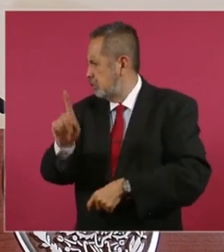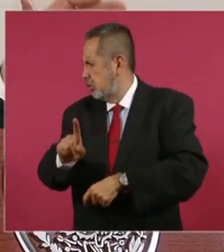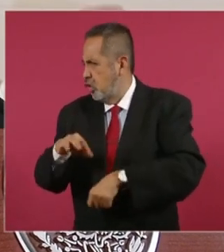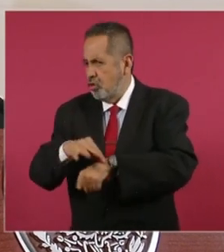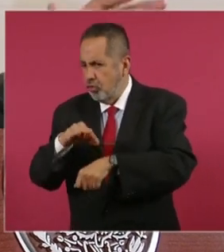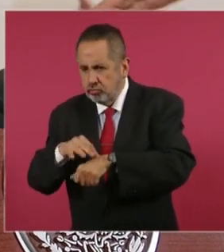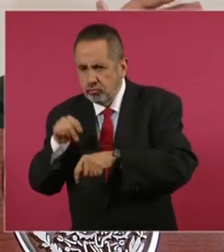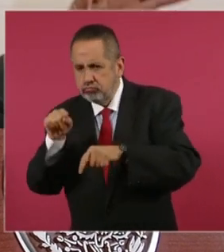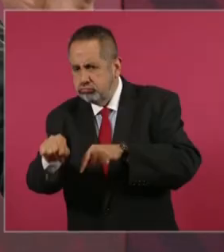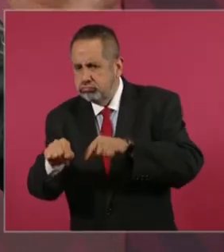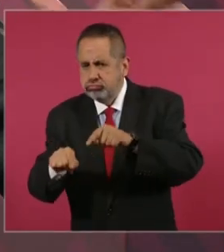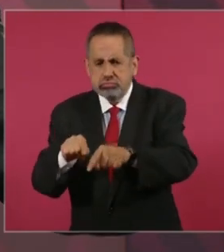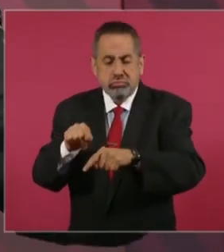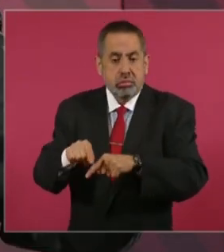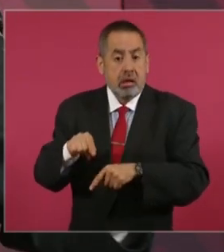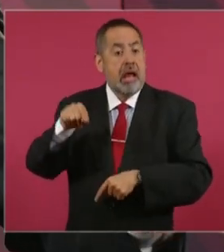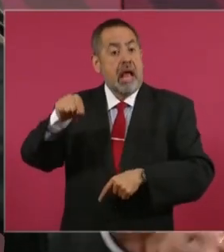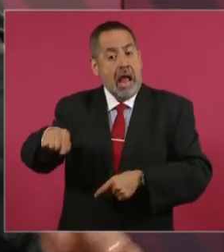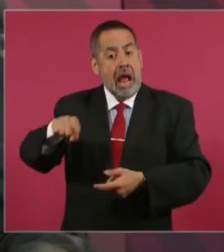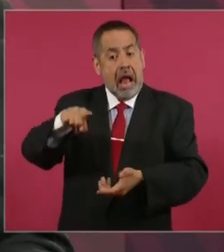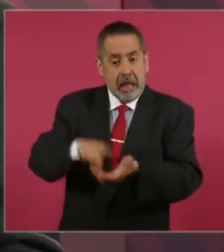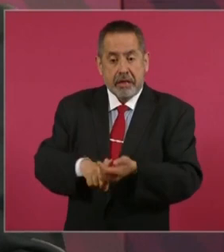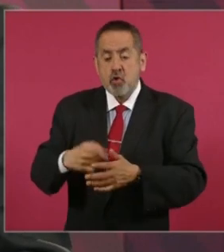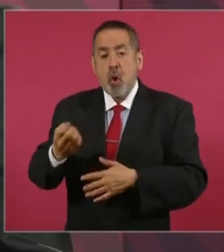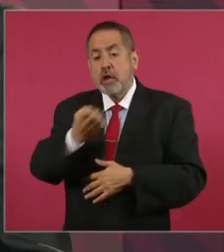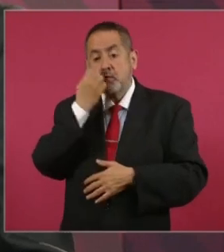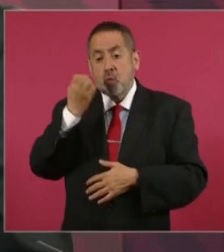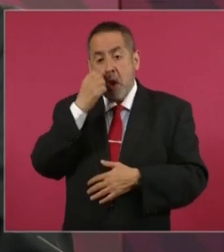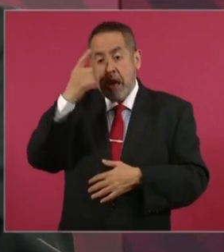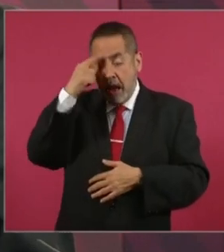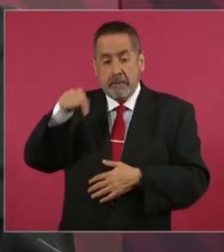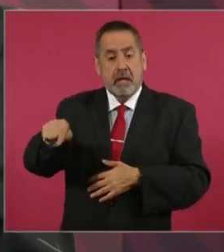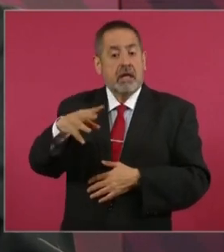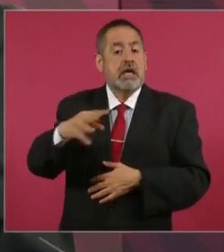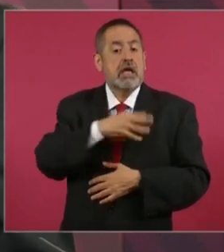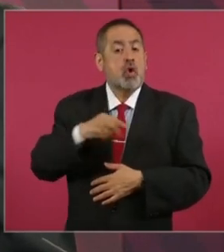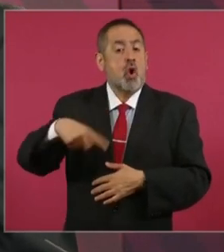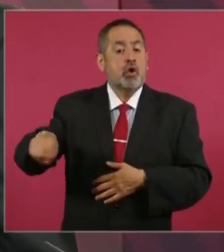Y había una escuela especial para los niños de los trabajadores,